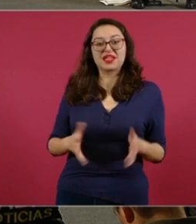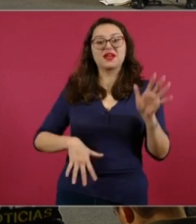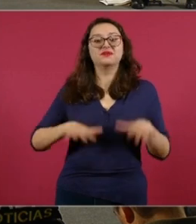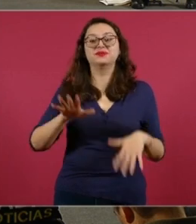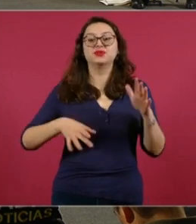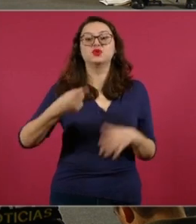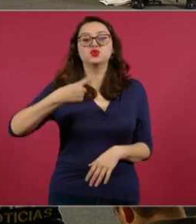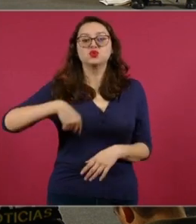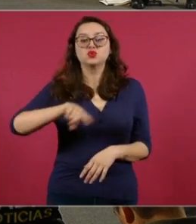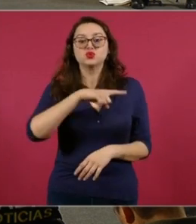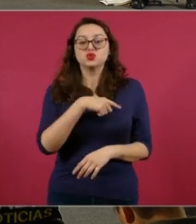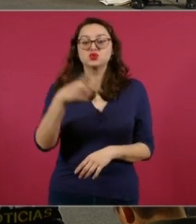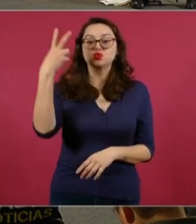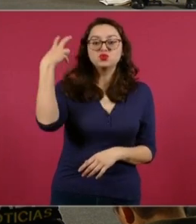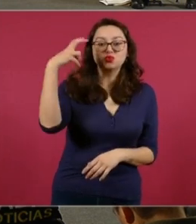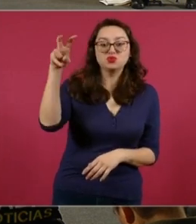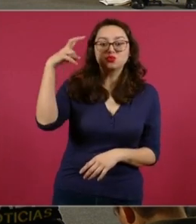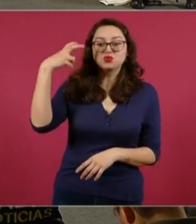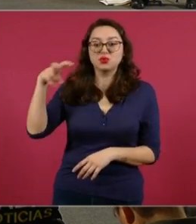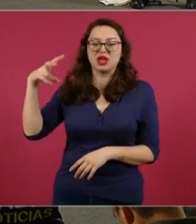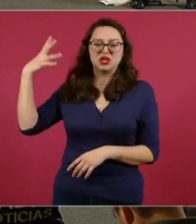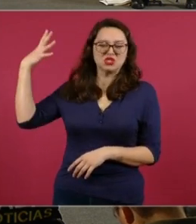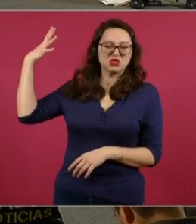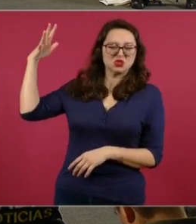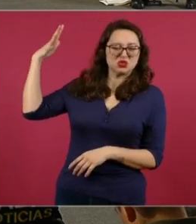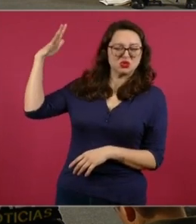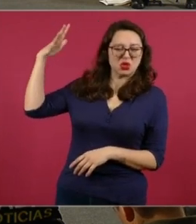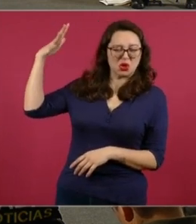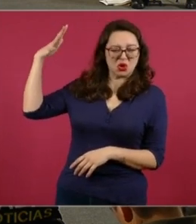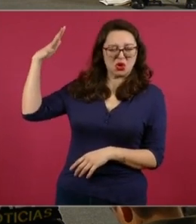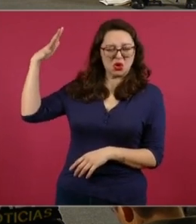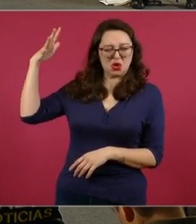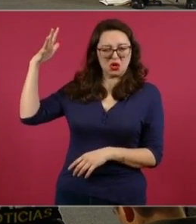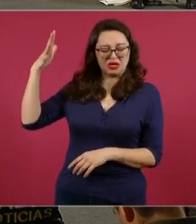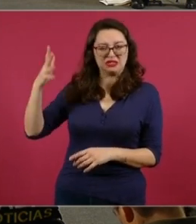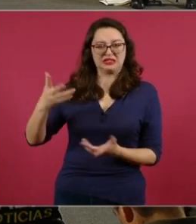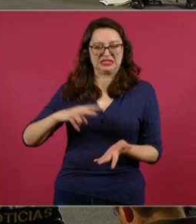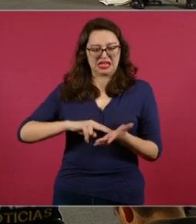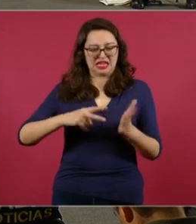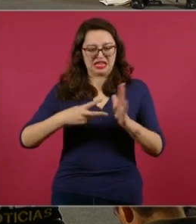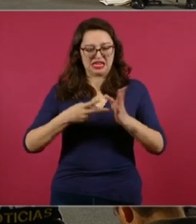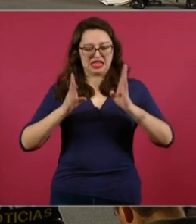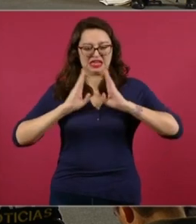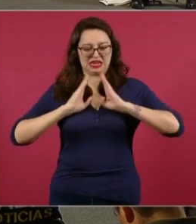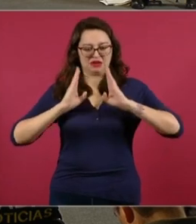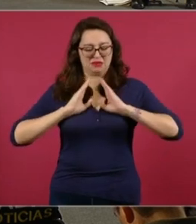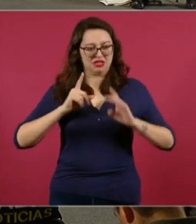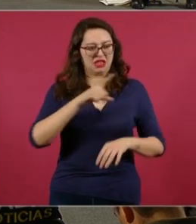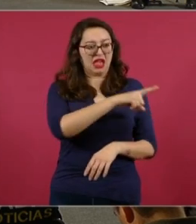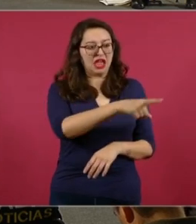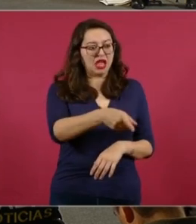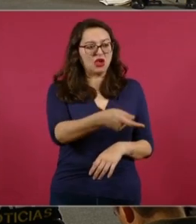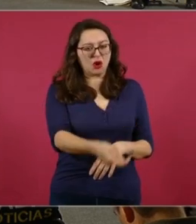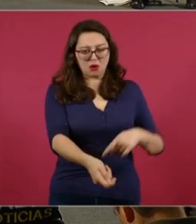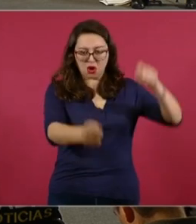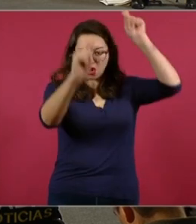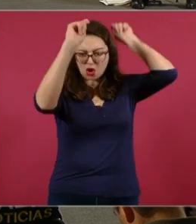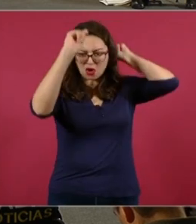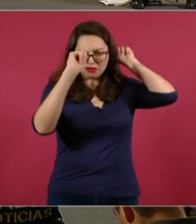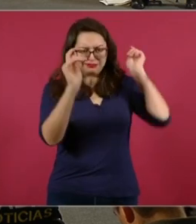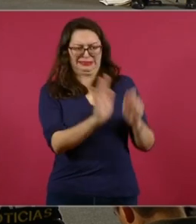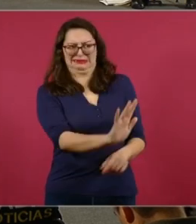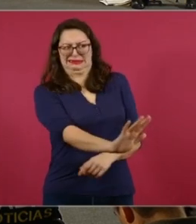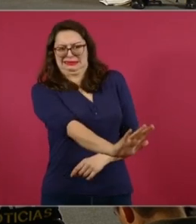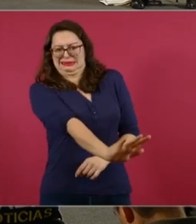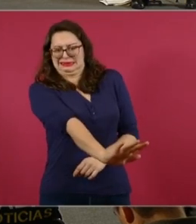gira y hay sol y vamos con los ingenieros militares, me dan mi gorrita. Y digo, no, mejor un